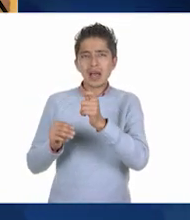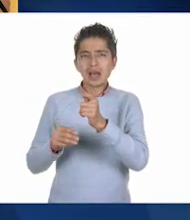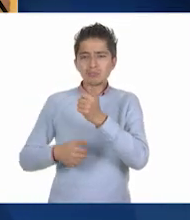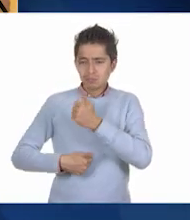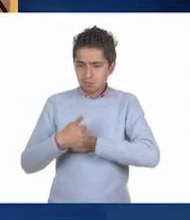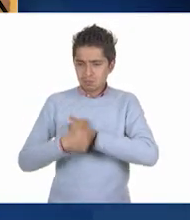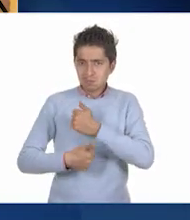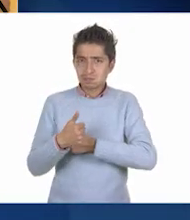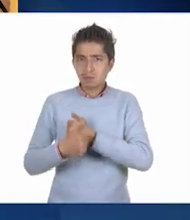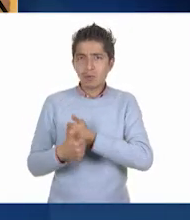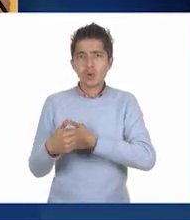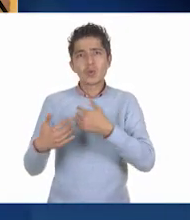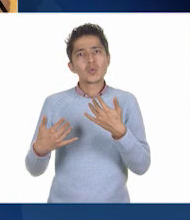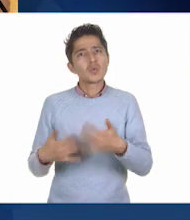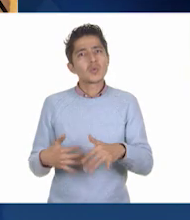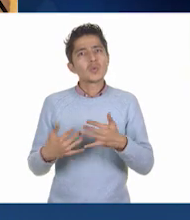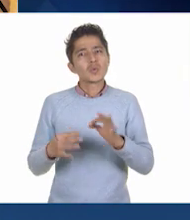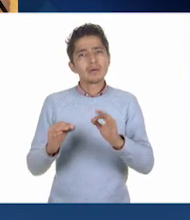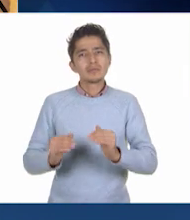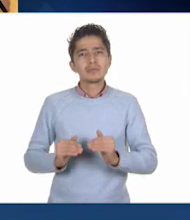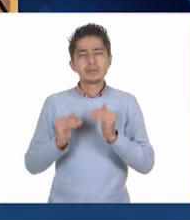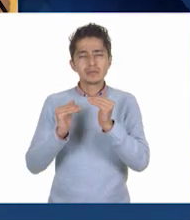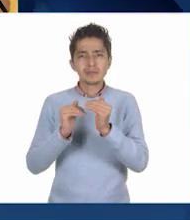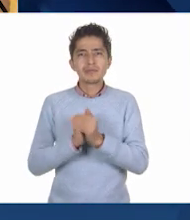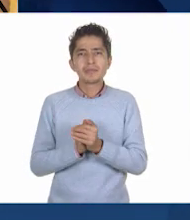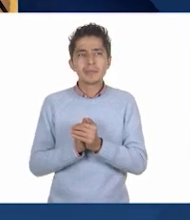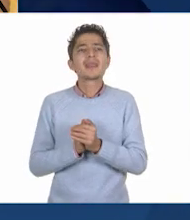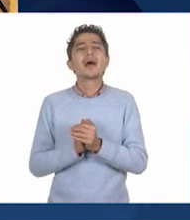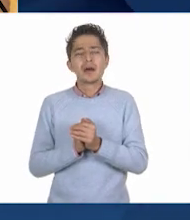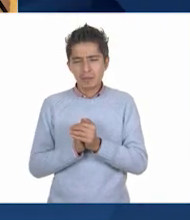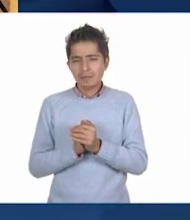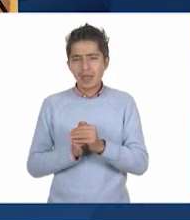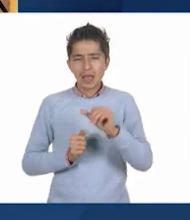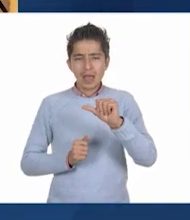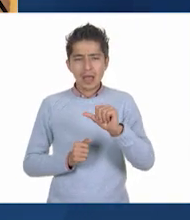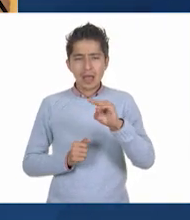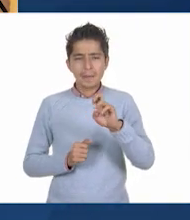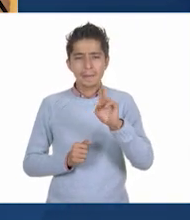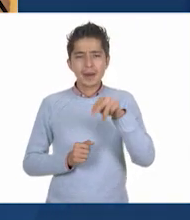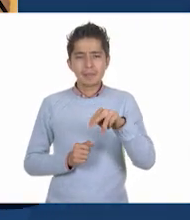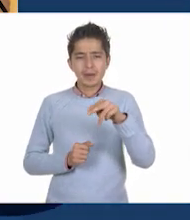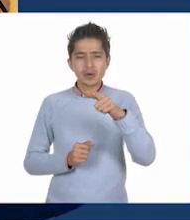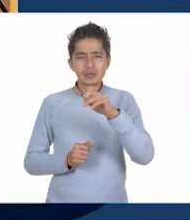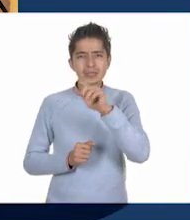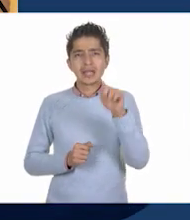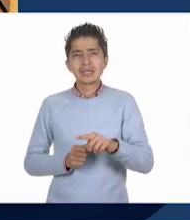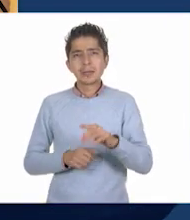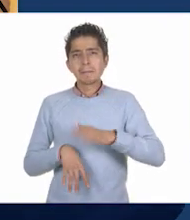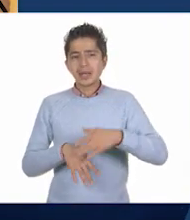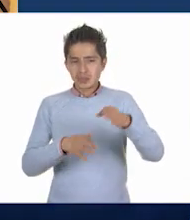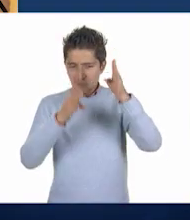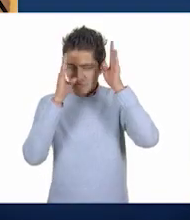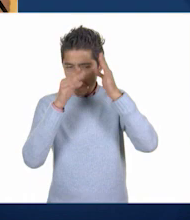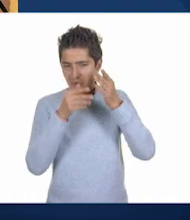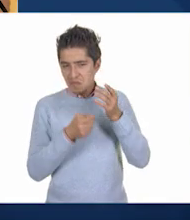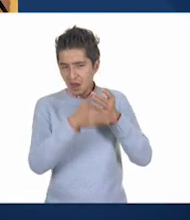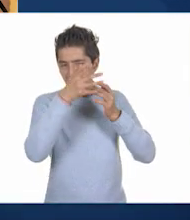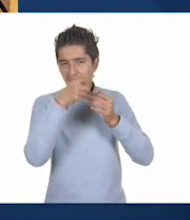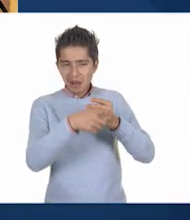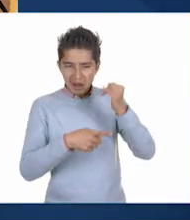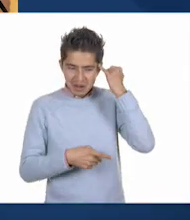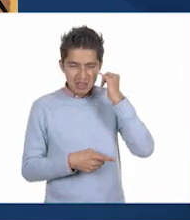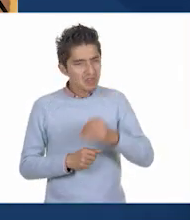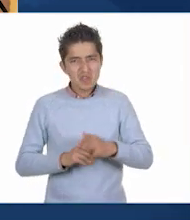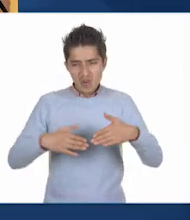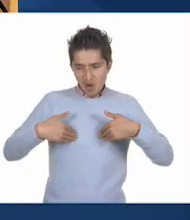hombre extraordinario. Porque Abraham González, más curro que ranchero, desconfía de